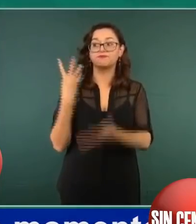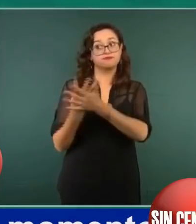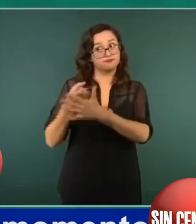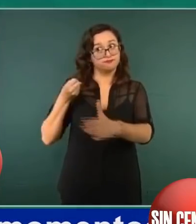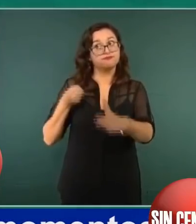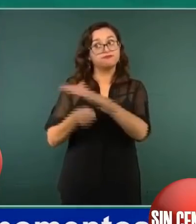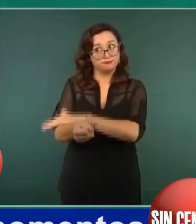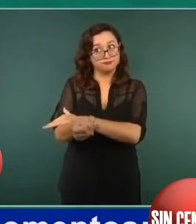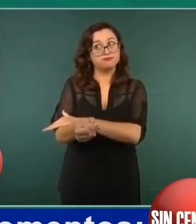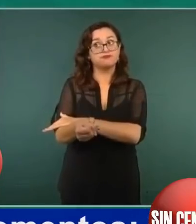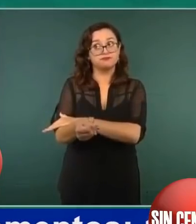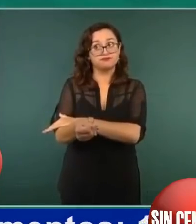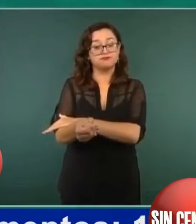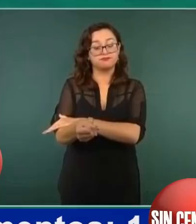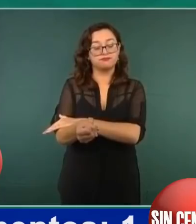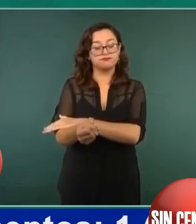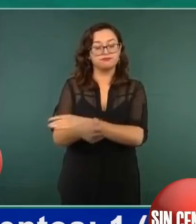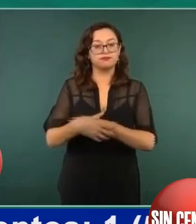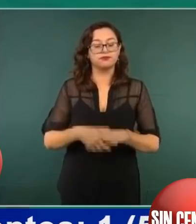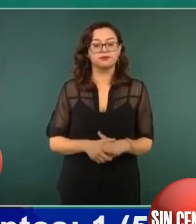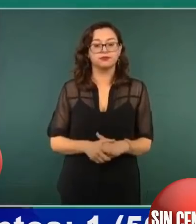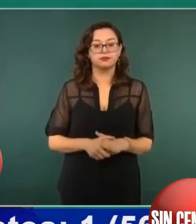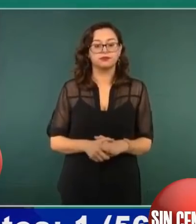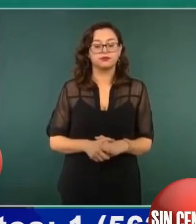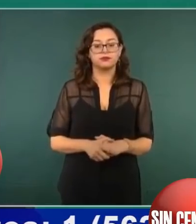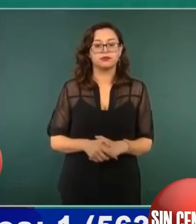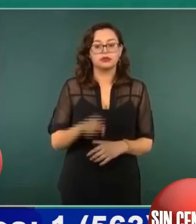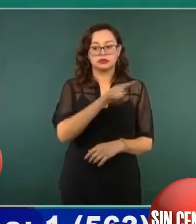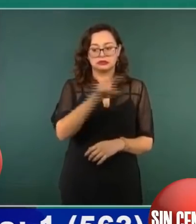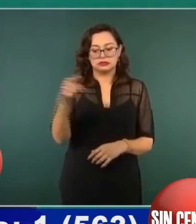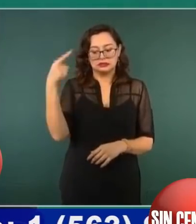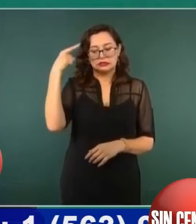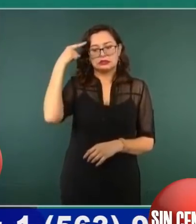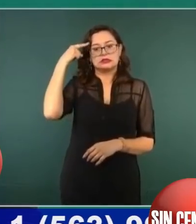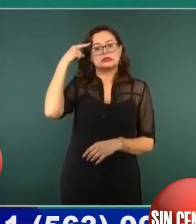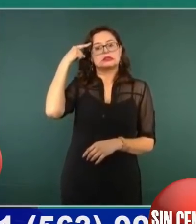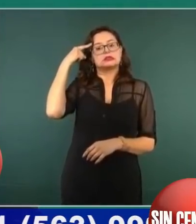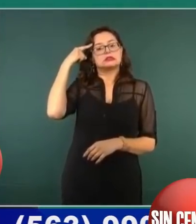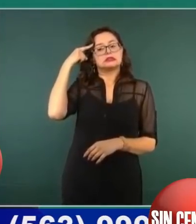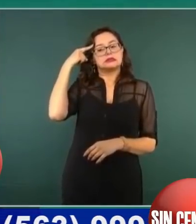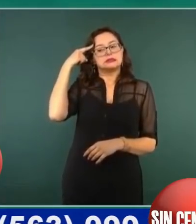Por eso deben ya de pensarlo. Los